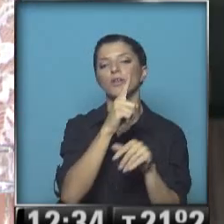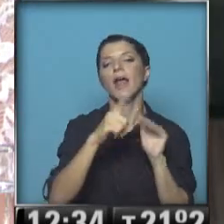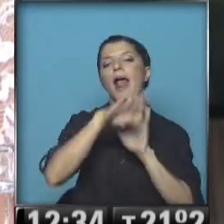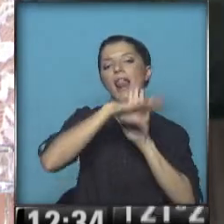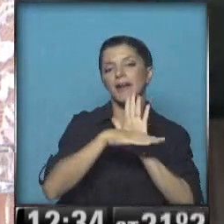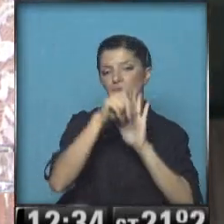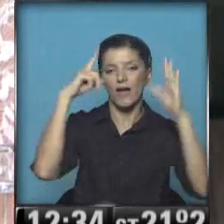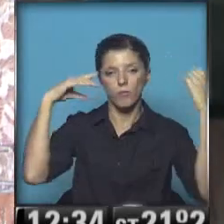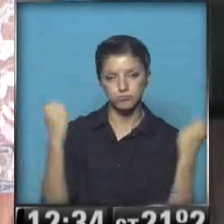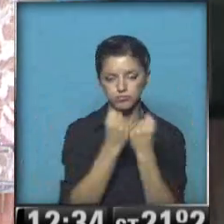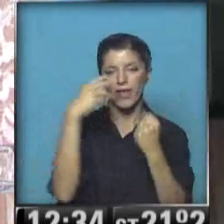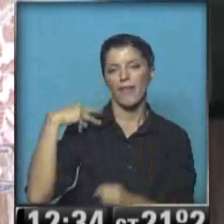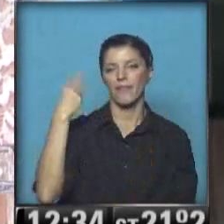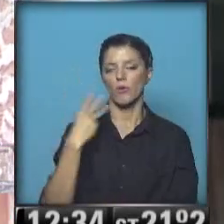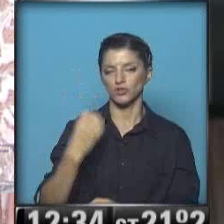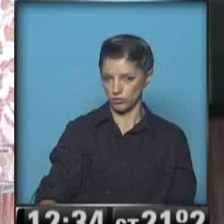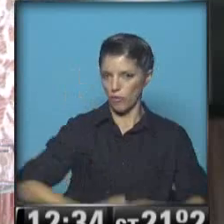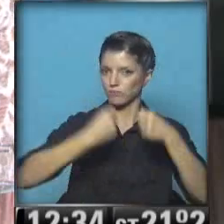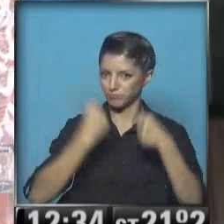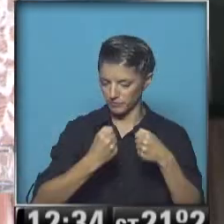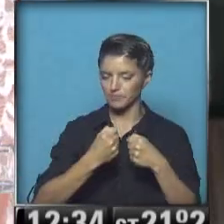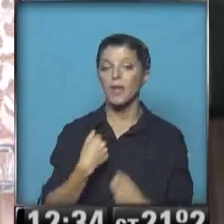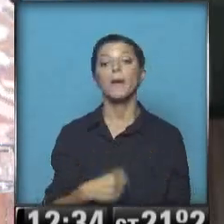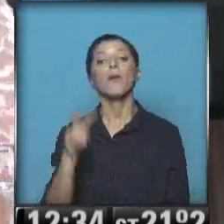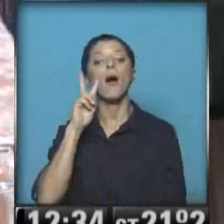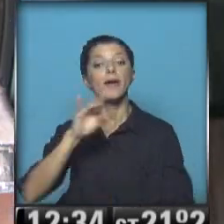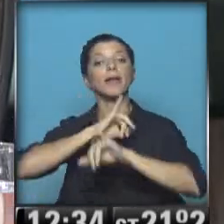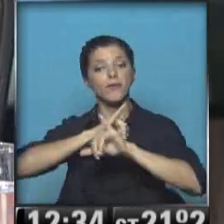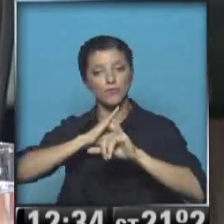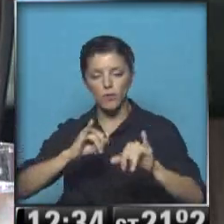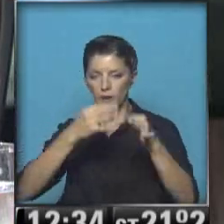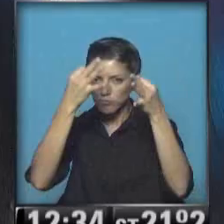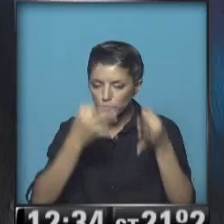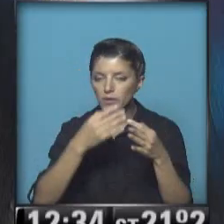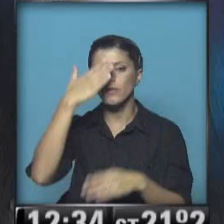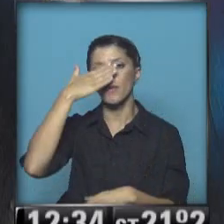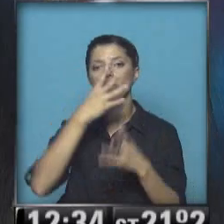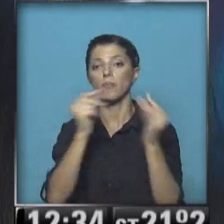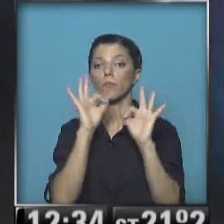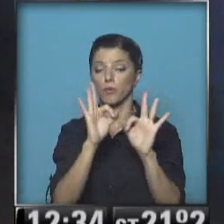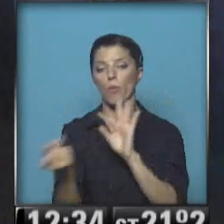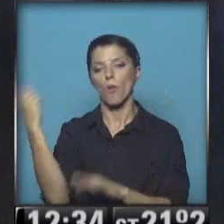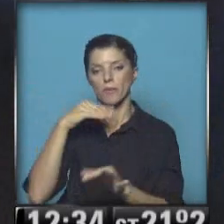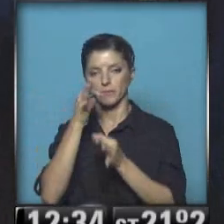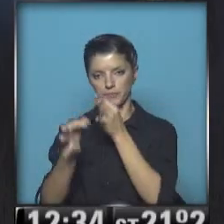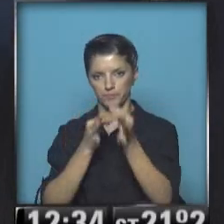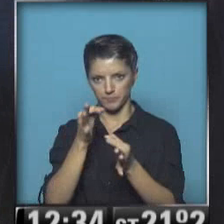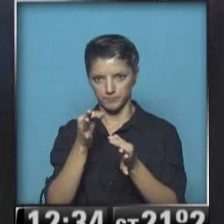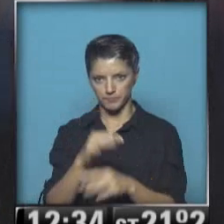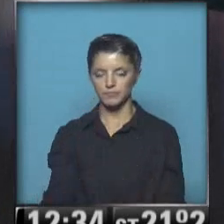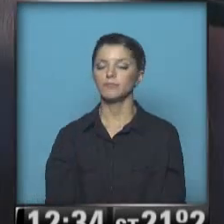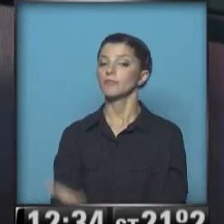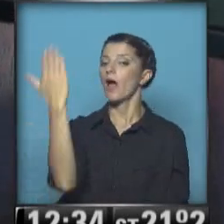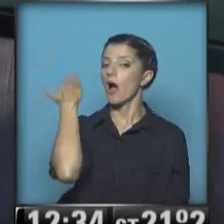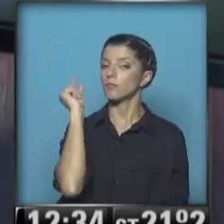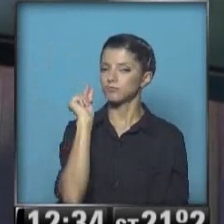del consenso de Washington Así que vamos a ver un informe con todos los datos y después vamos a hablar del tema reciente informe